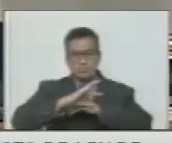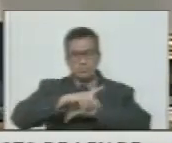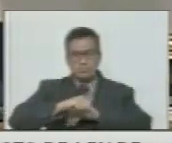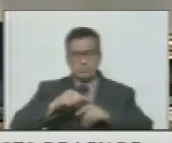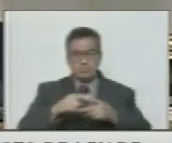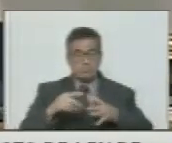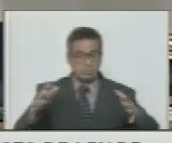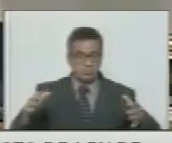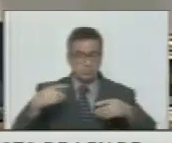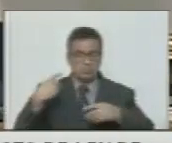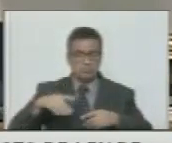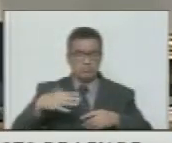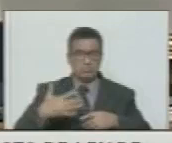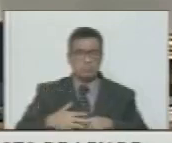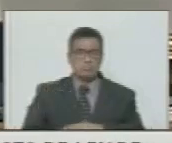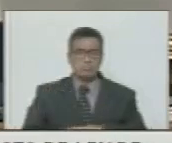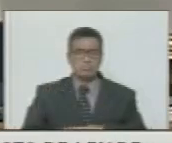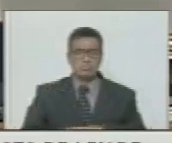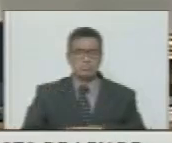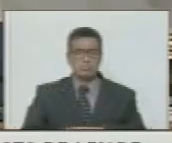graves.